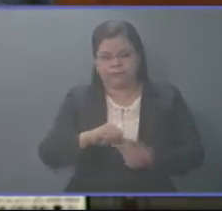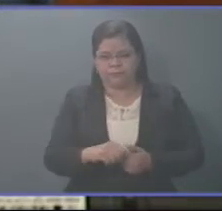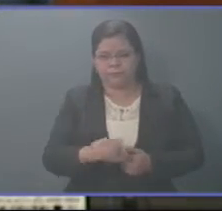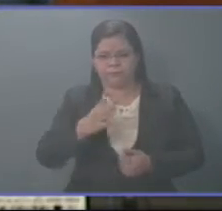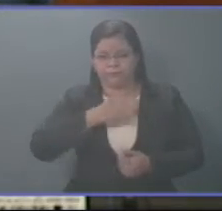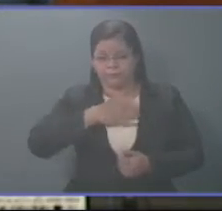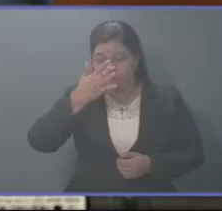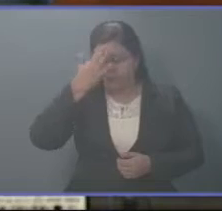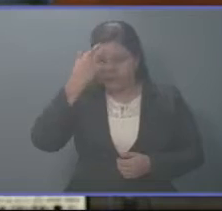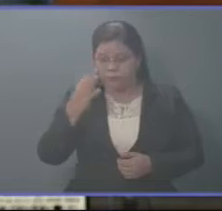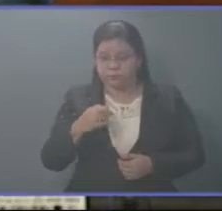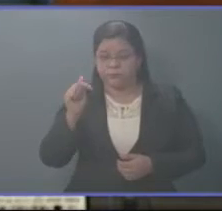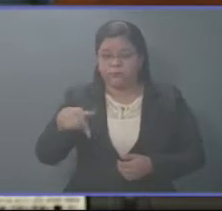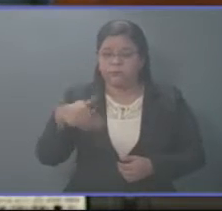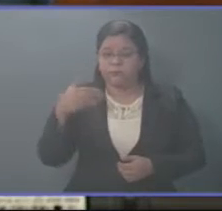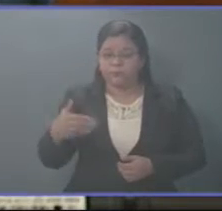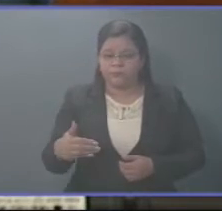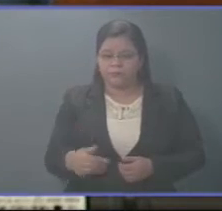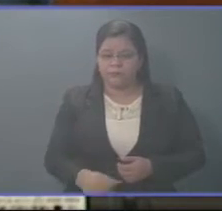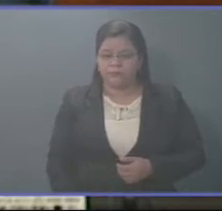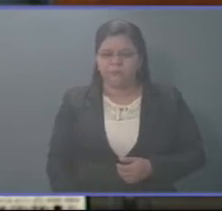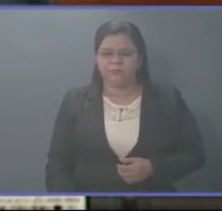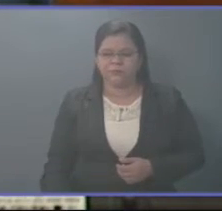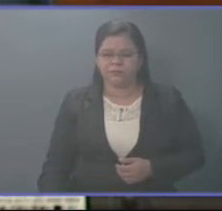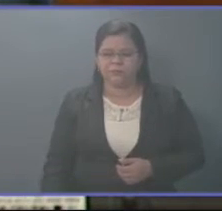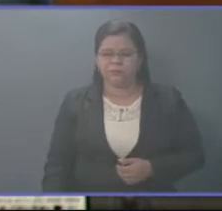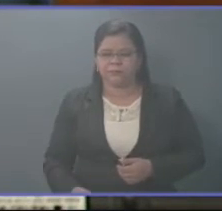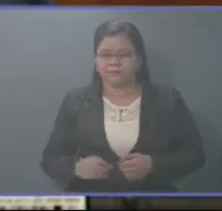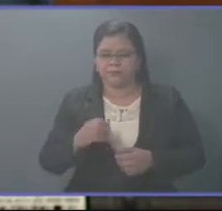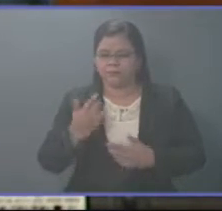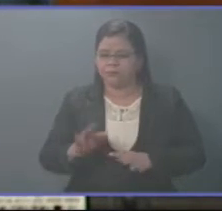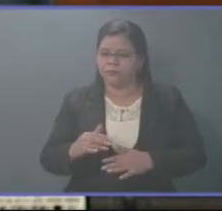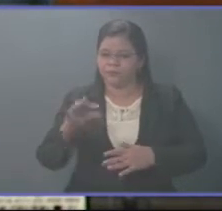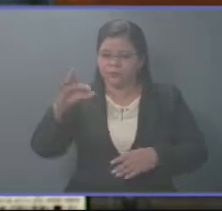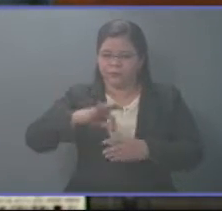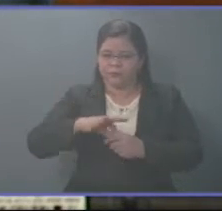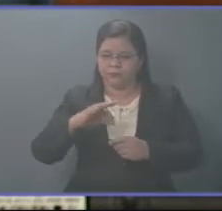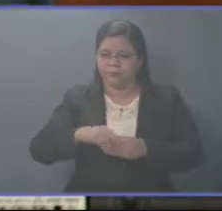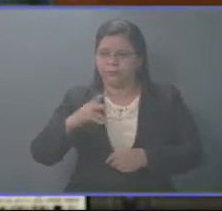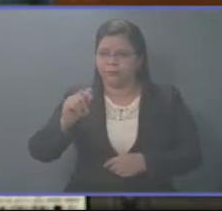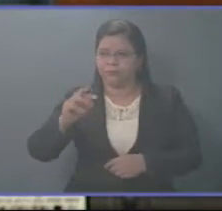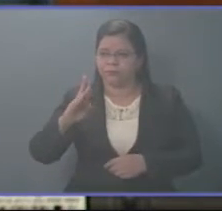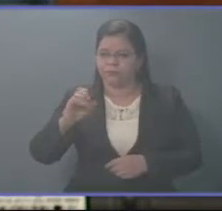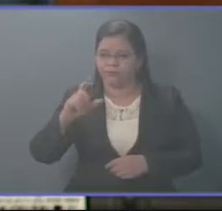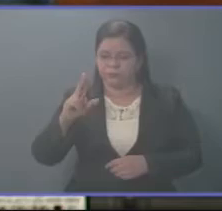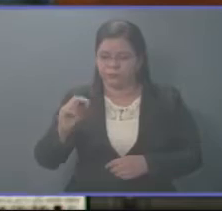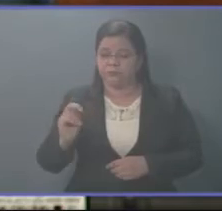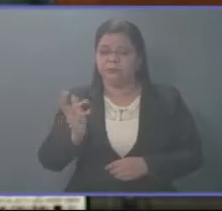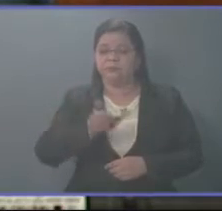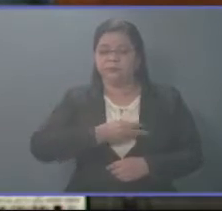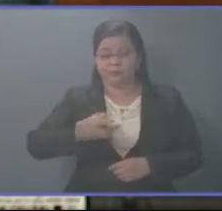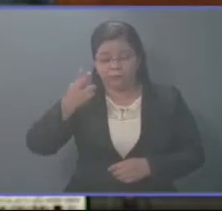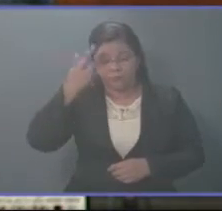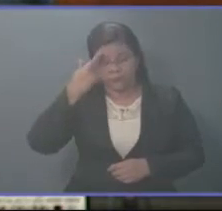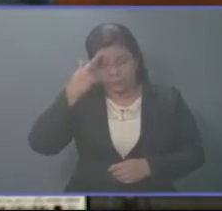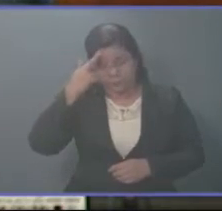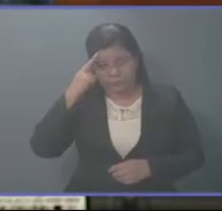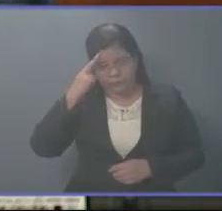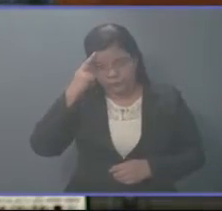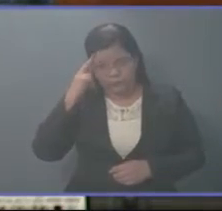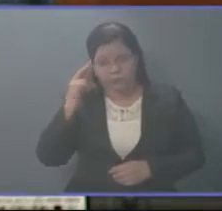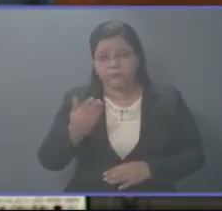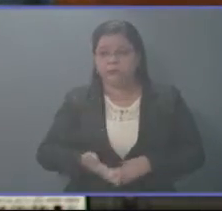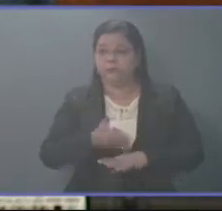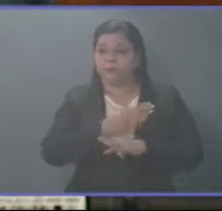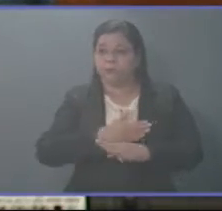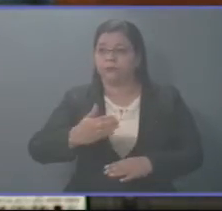que ahorita que este año vamos a tener, pues el próximo año, las elecciones de Parlacen, es importante hacer la reflexión que ha hecho el